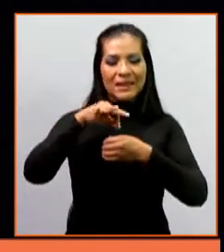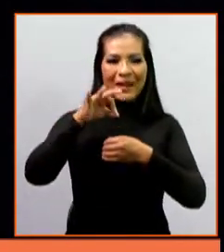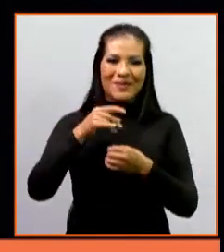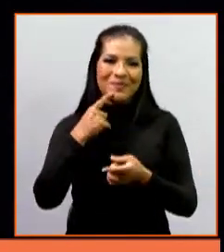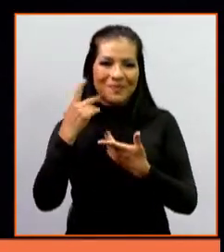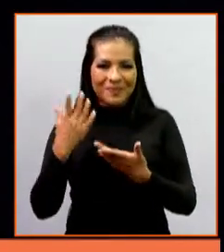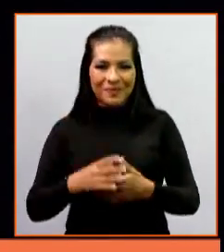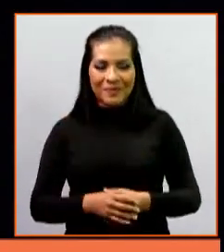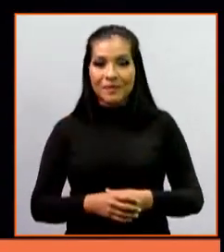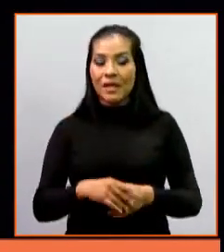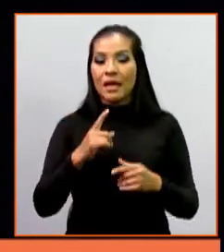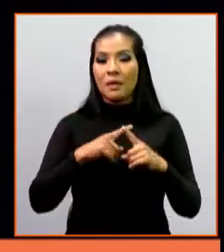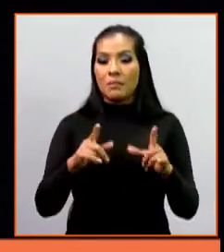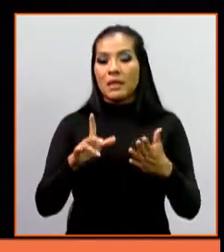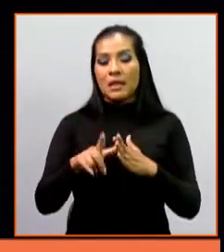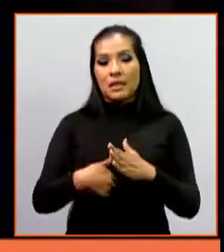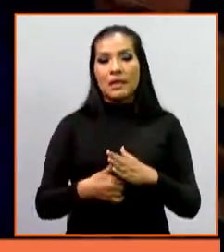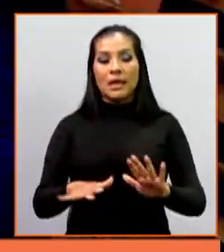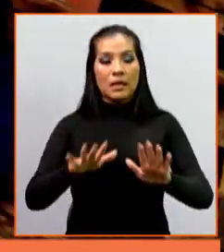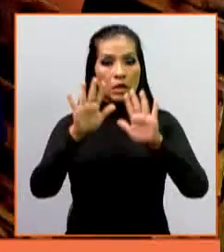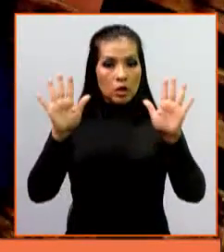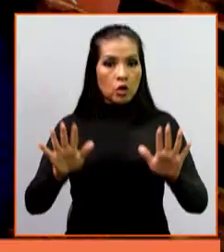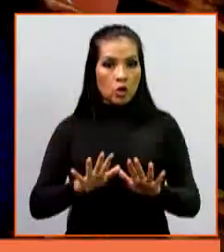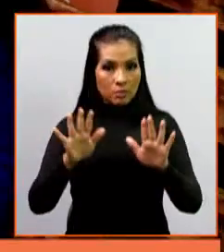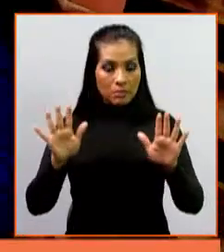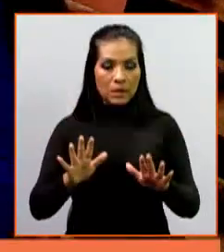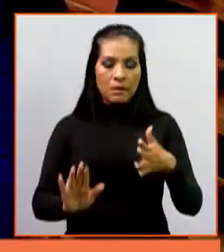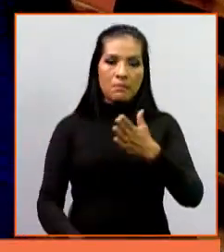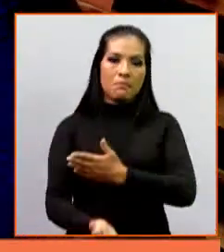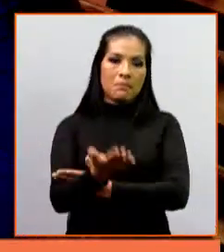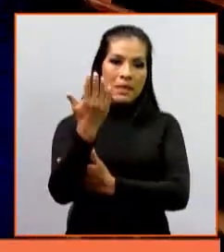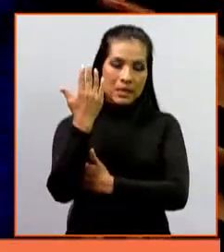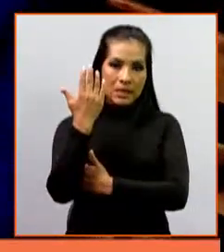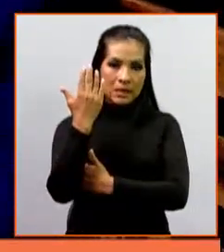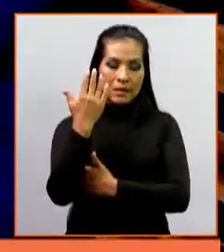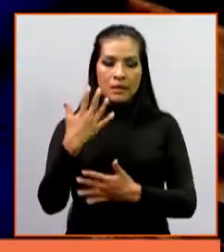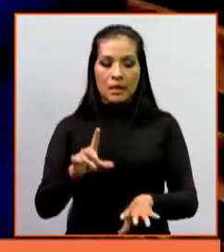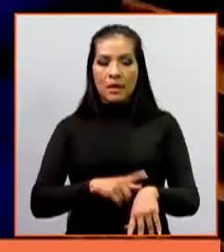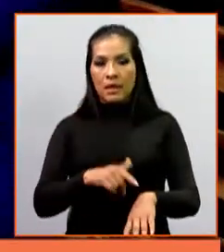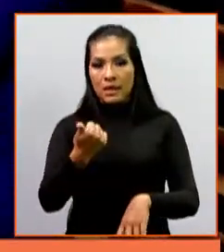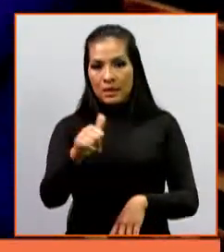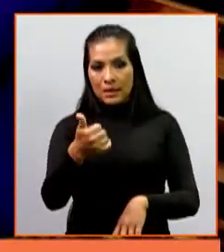Ojo. El día domingo estamos por la mañana, estamos a las 10 de